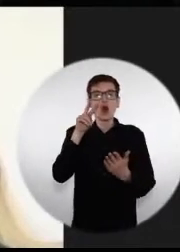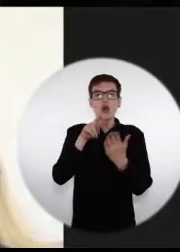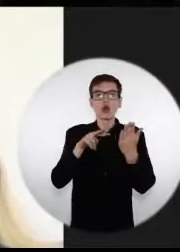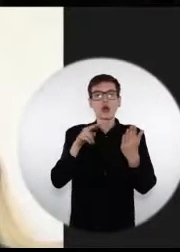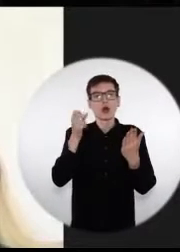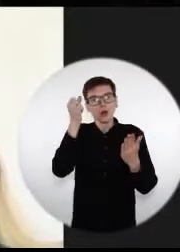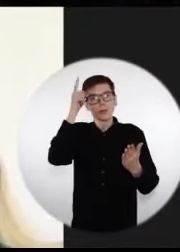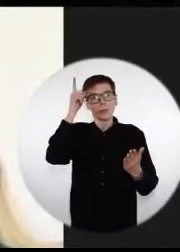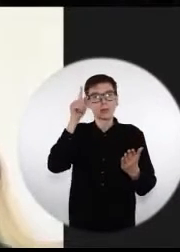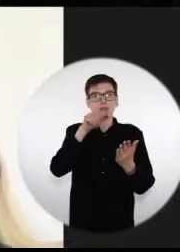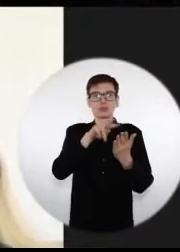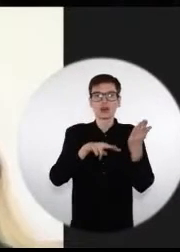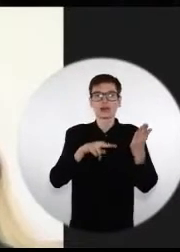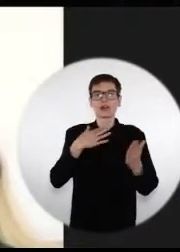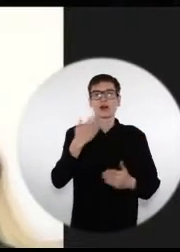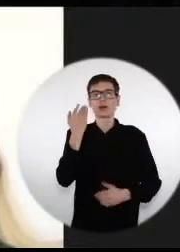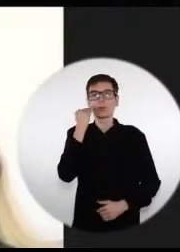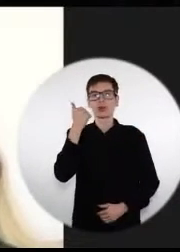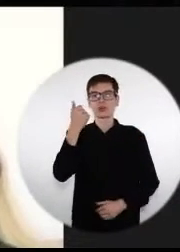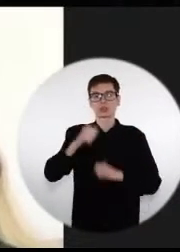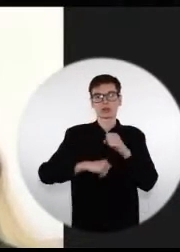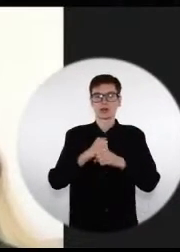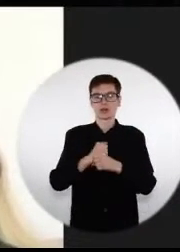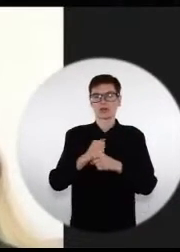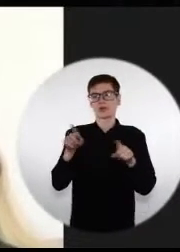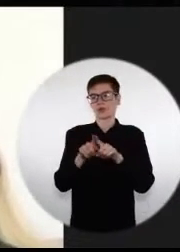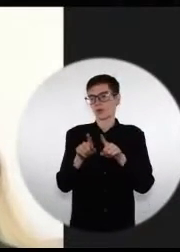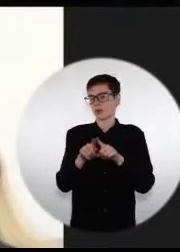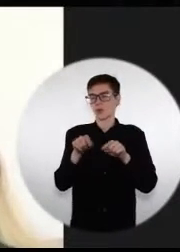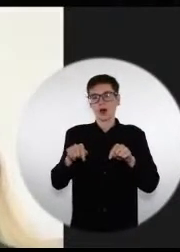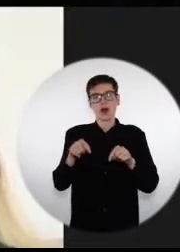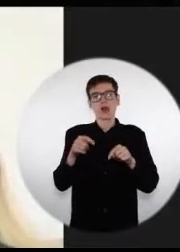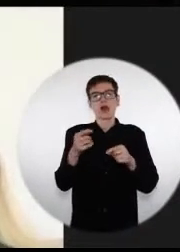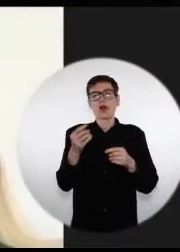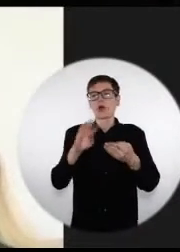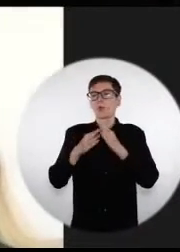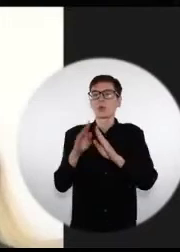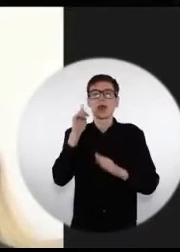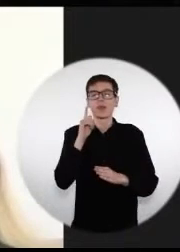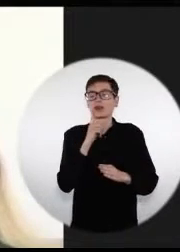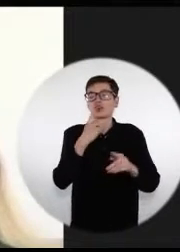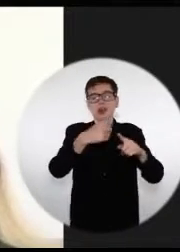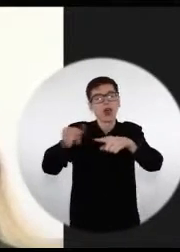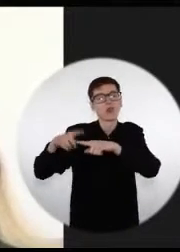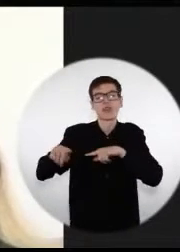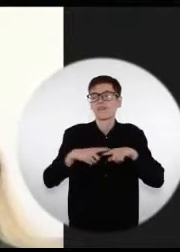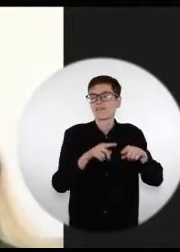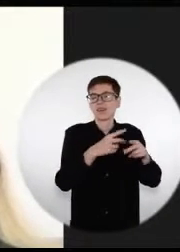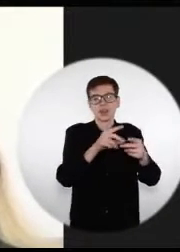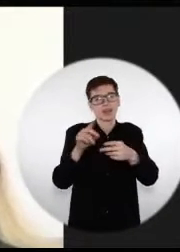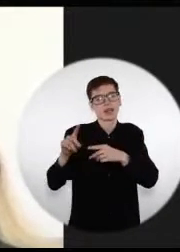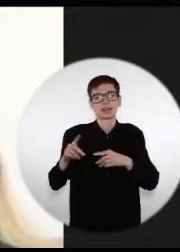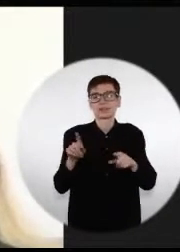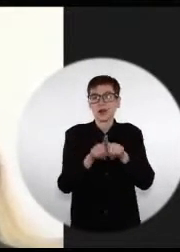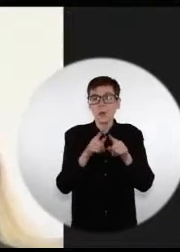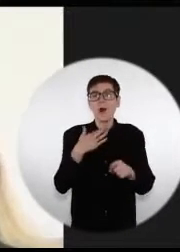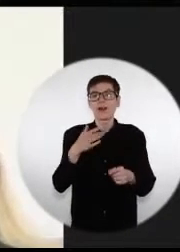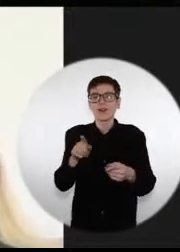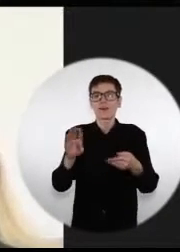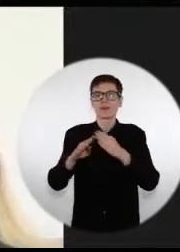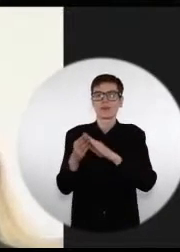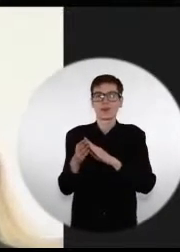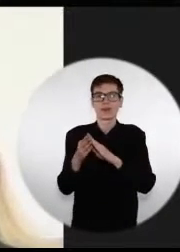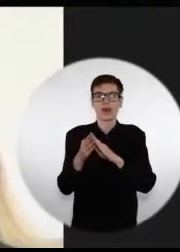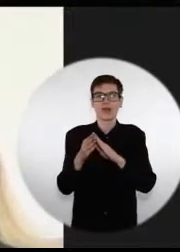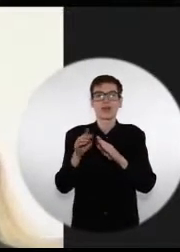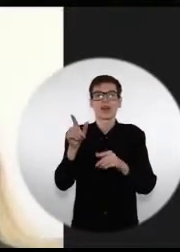entonces es por eso que siempre se pide que además de los subtítulos vaya la lengua de señas porque la leen la